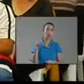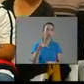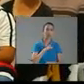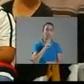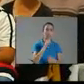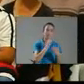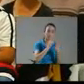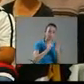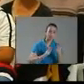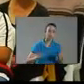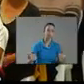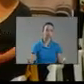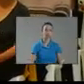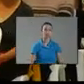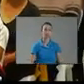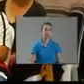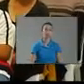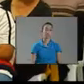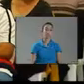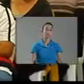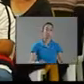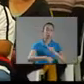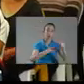Quiero que me pongas atención un momento.